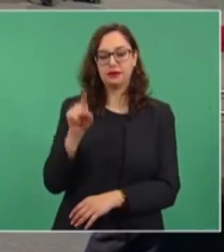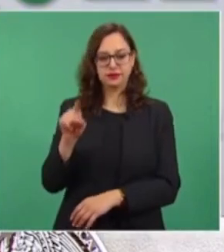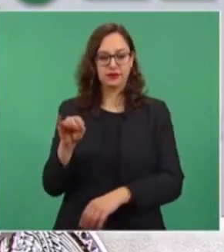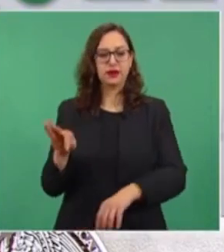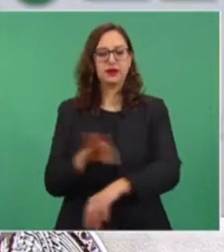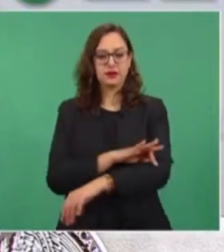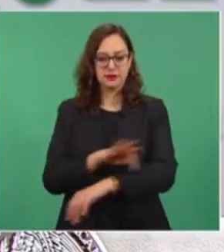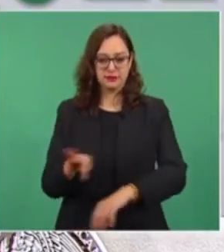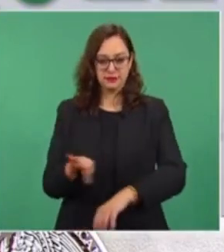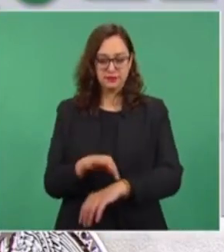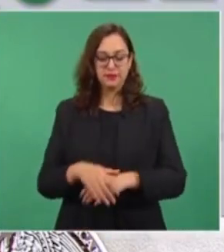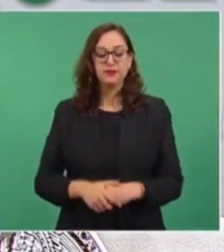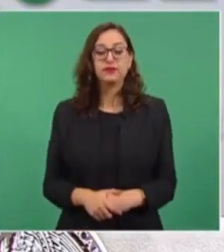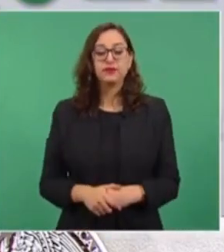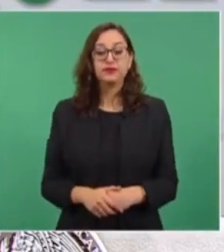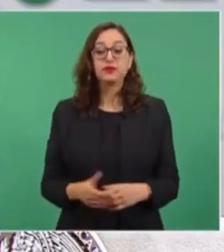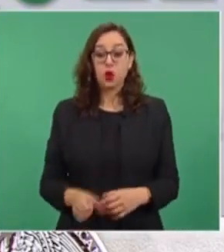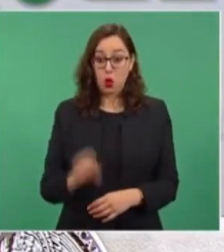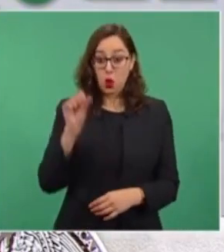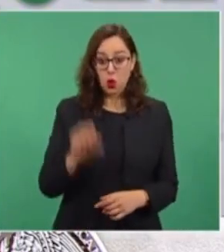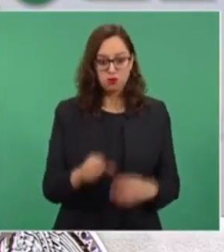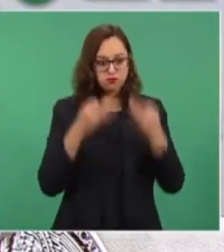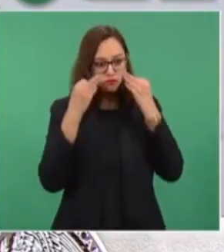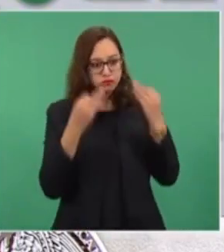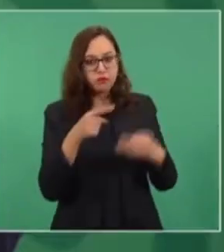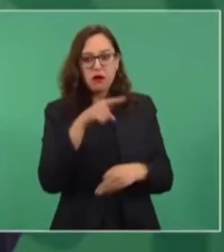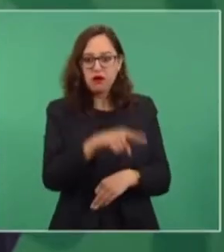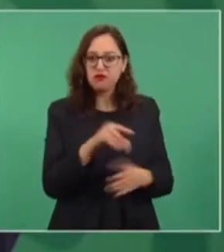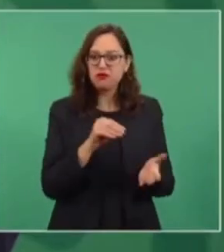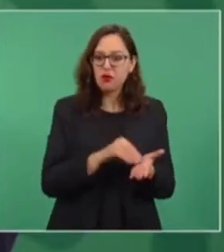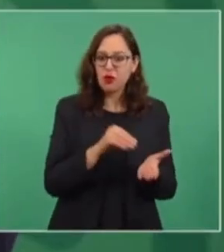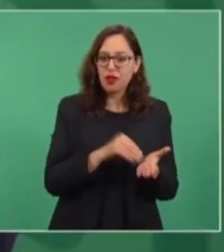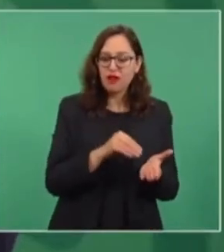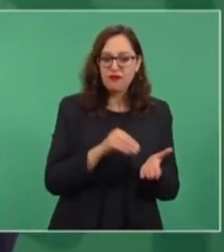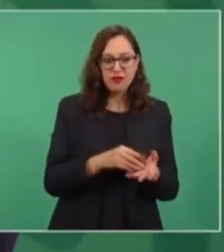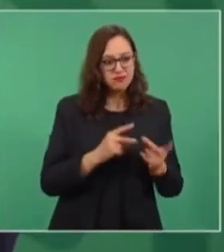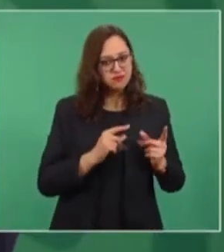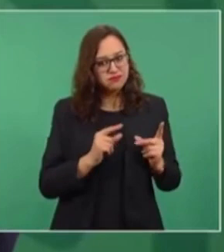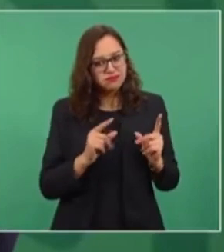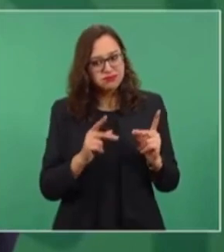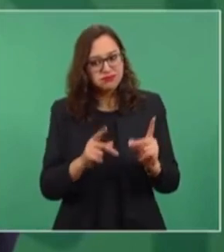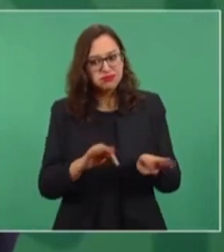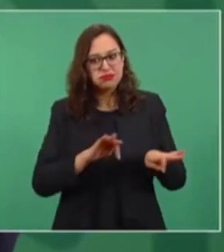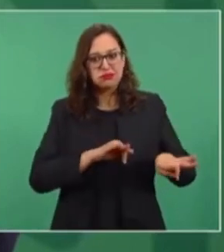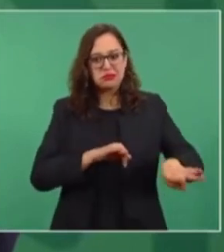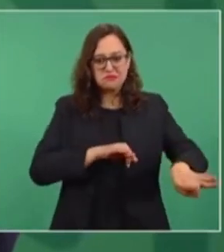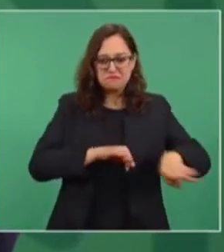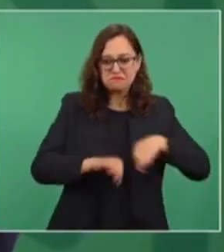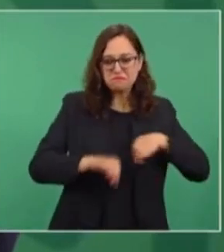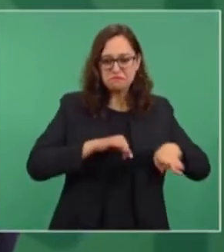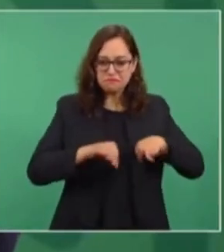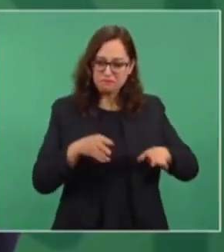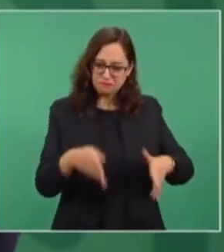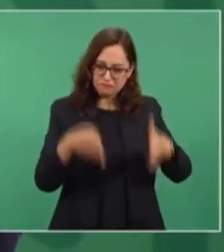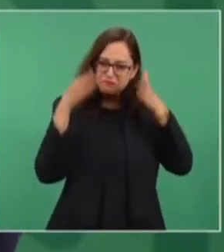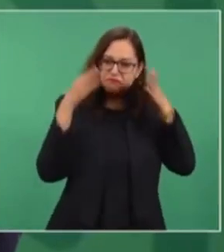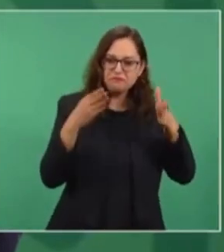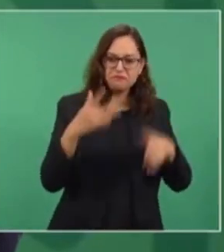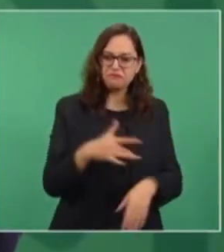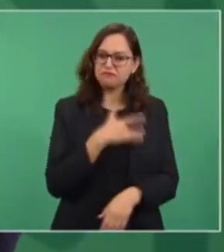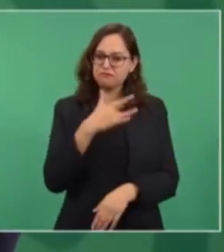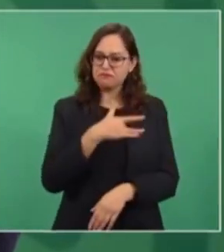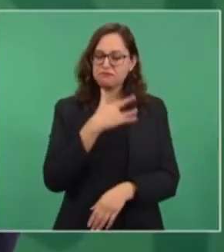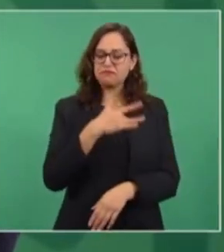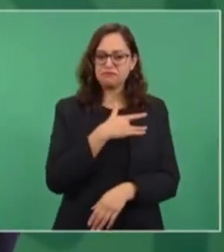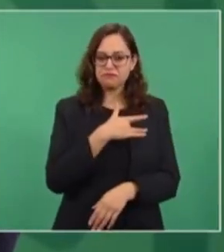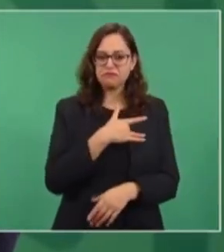edad, es un testimonio vivo y activo de la entrega de un hombre a su oficio, dedicado por decisión propia en